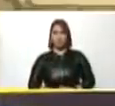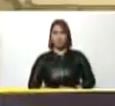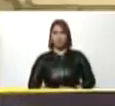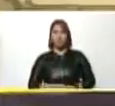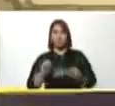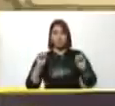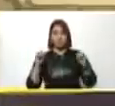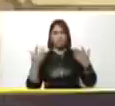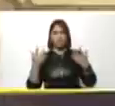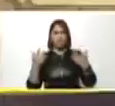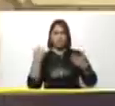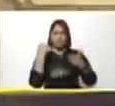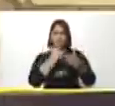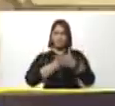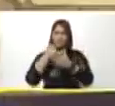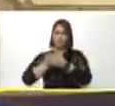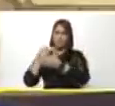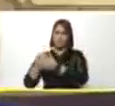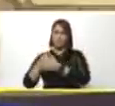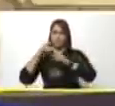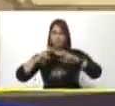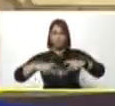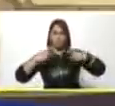logre la batalla de la vigencia